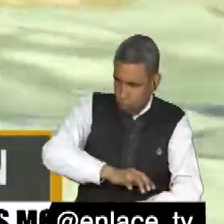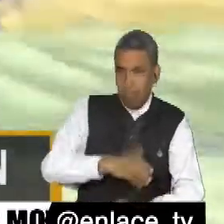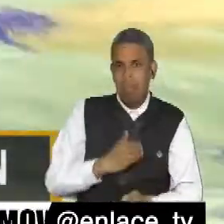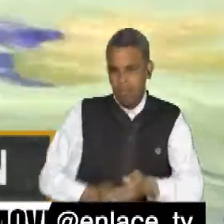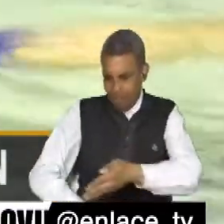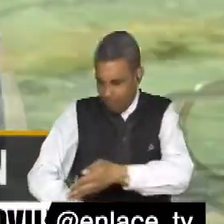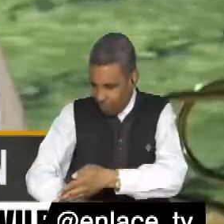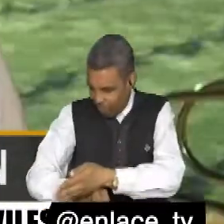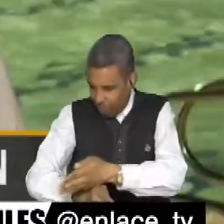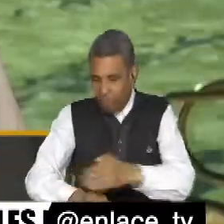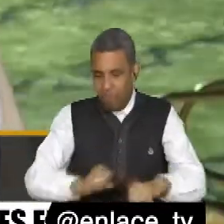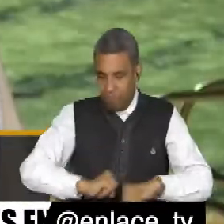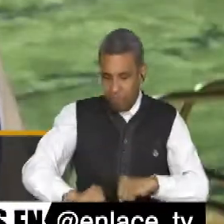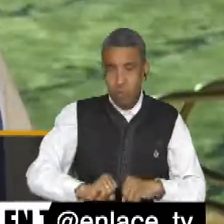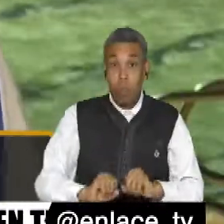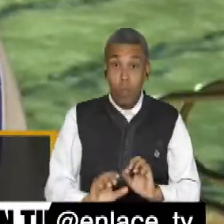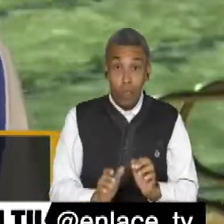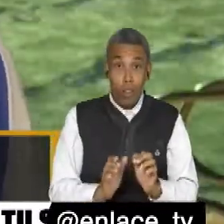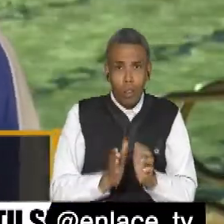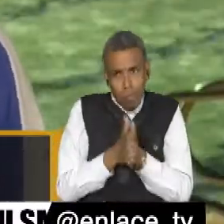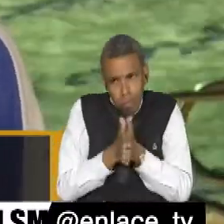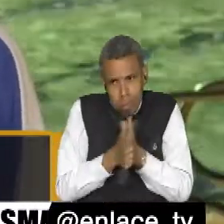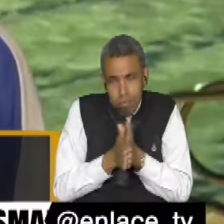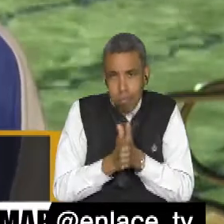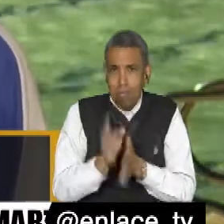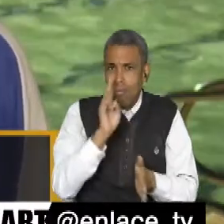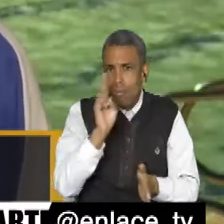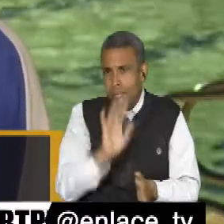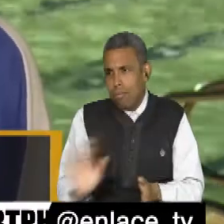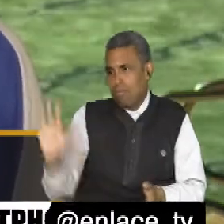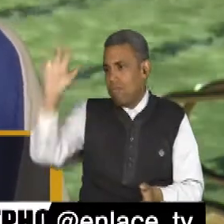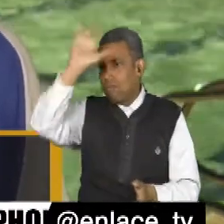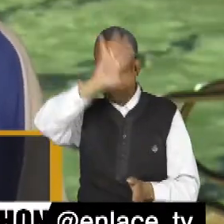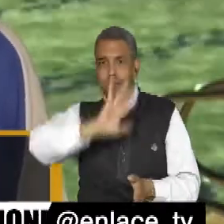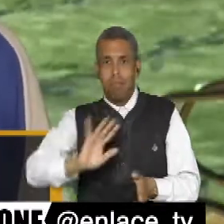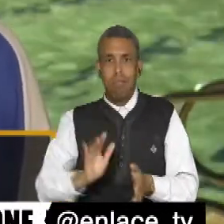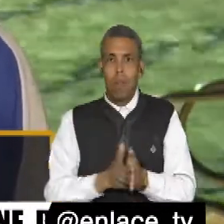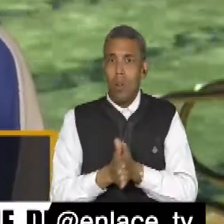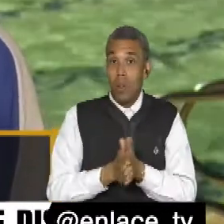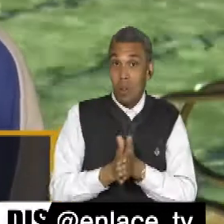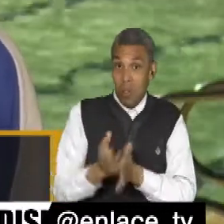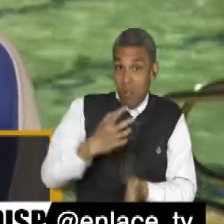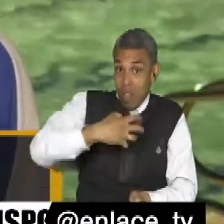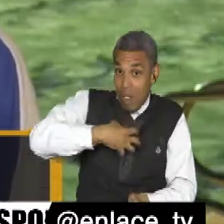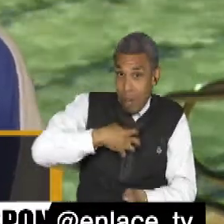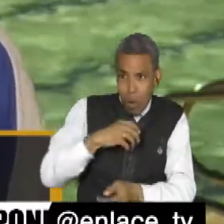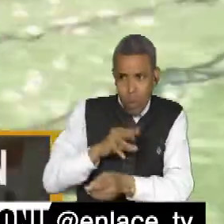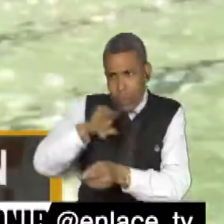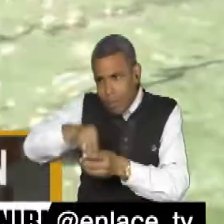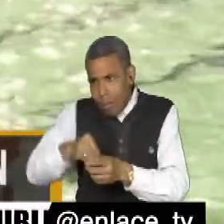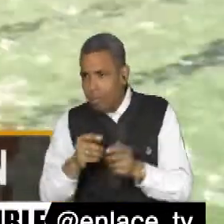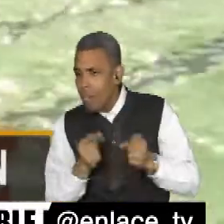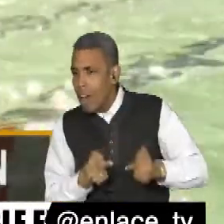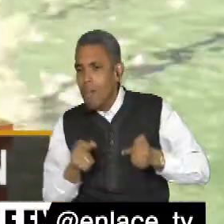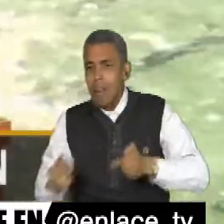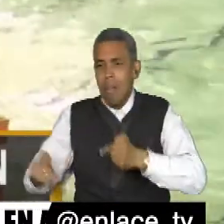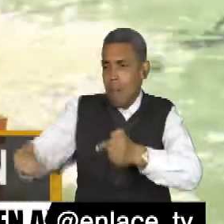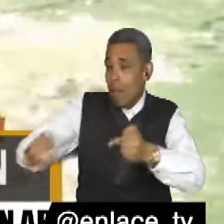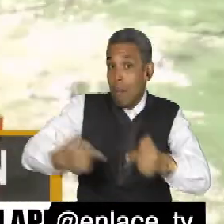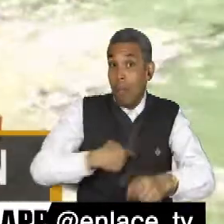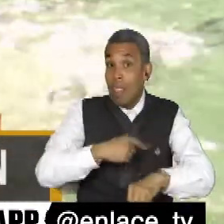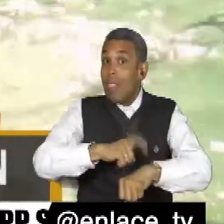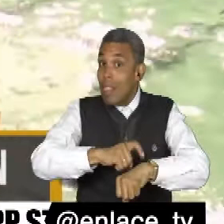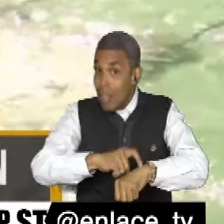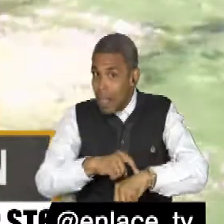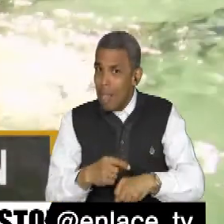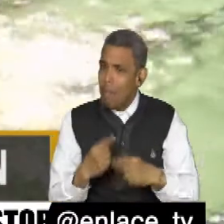pueden llegar a las nacionales, a las mejores de Santander, entonces uno tiene que ir bajando, bajando y bajando tiempos. Que